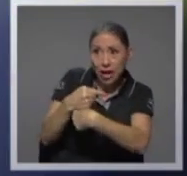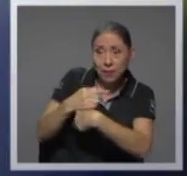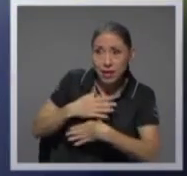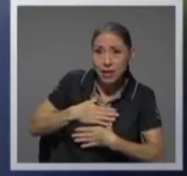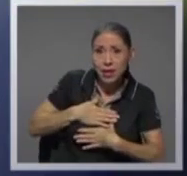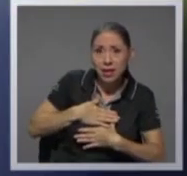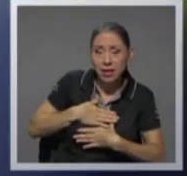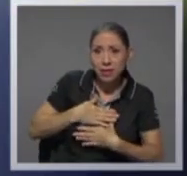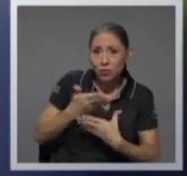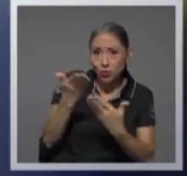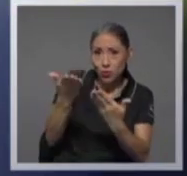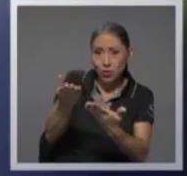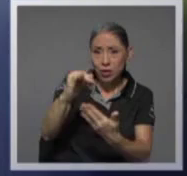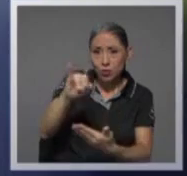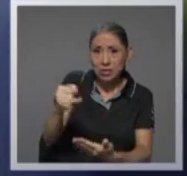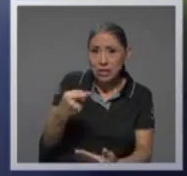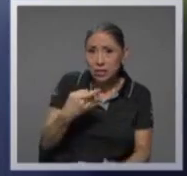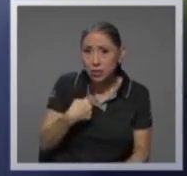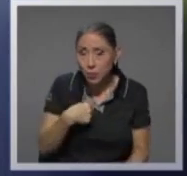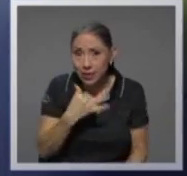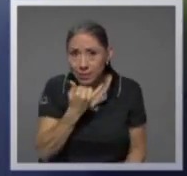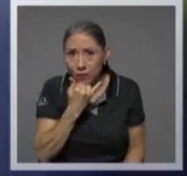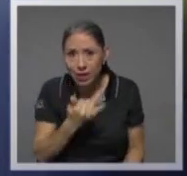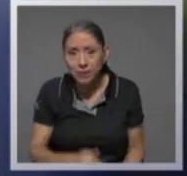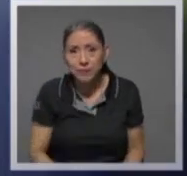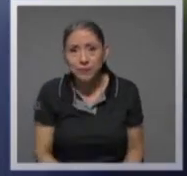admirada doña Yulisa, en lo que me equivoqué.